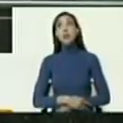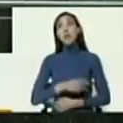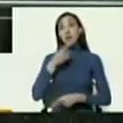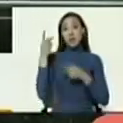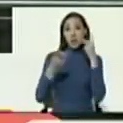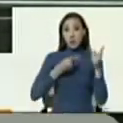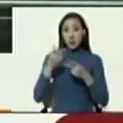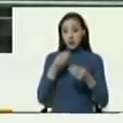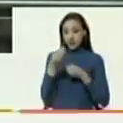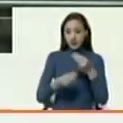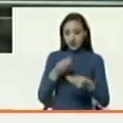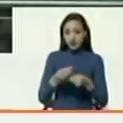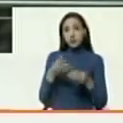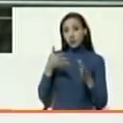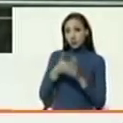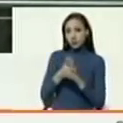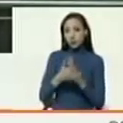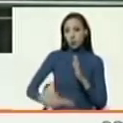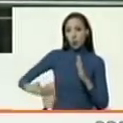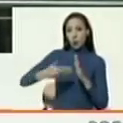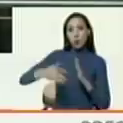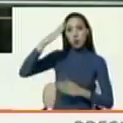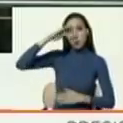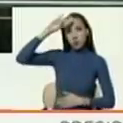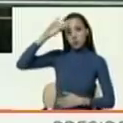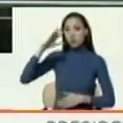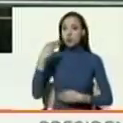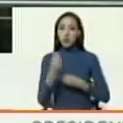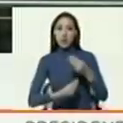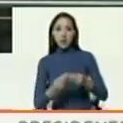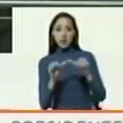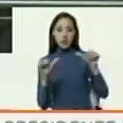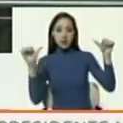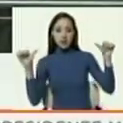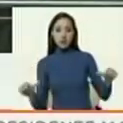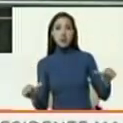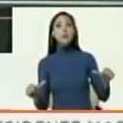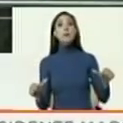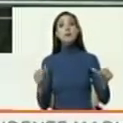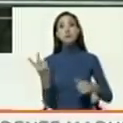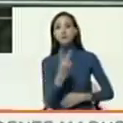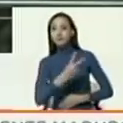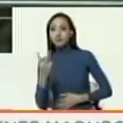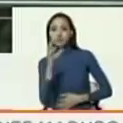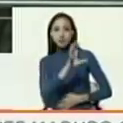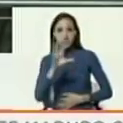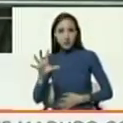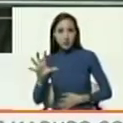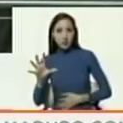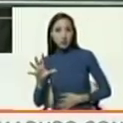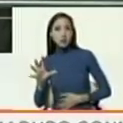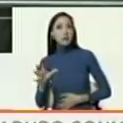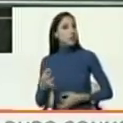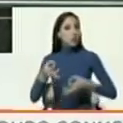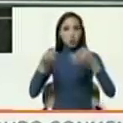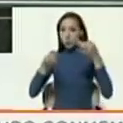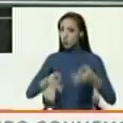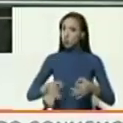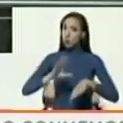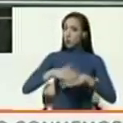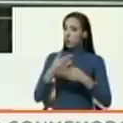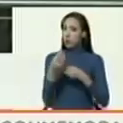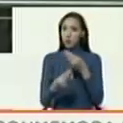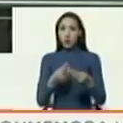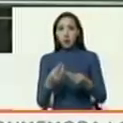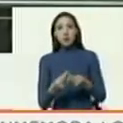asedio impuesto contra Cuba se constituye en el sistema de medidas coercitivas unilaterales más injusto, severo y prolongado que haya